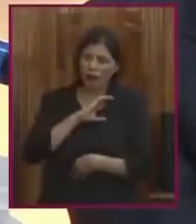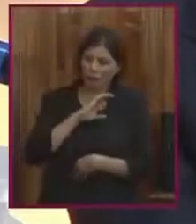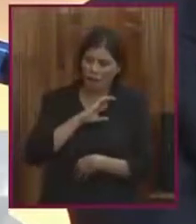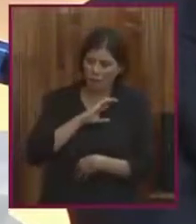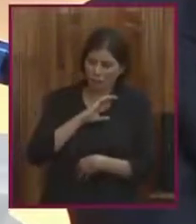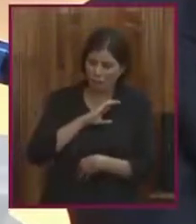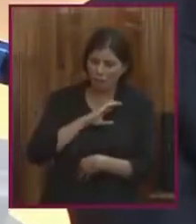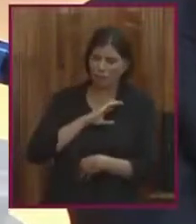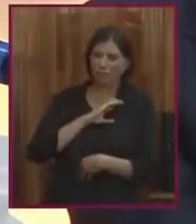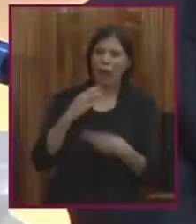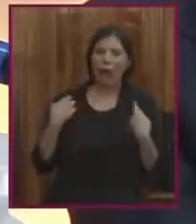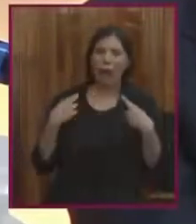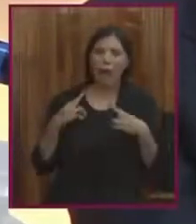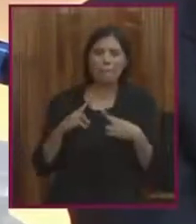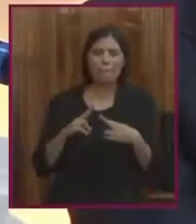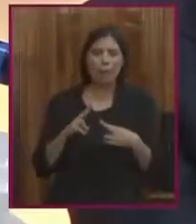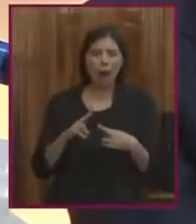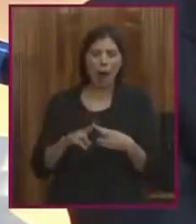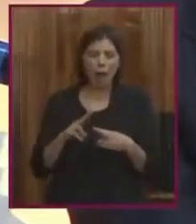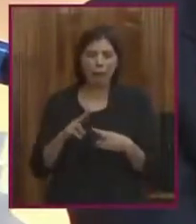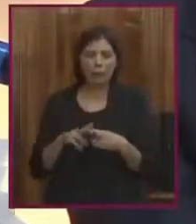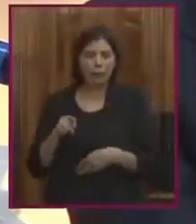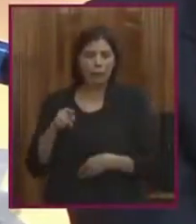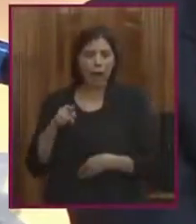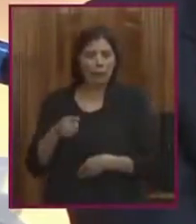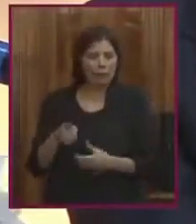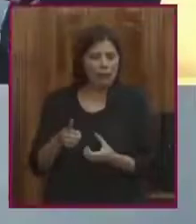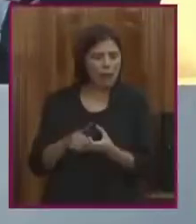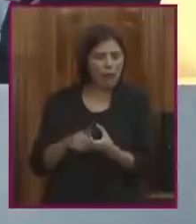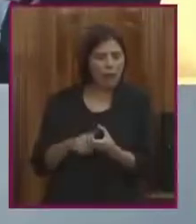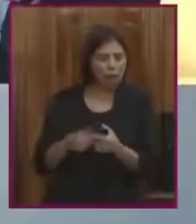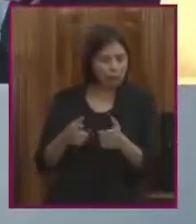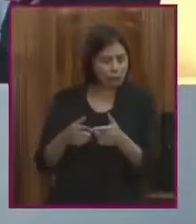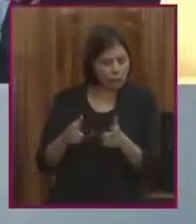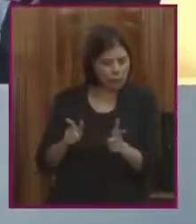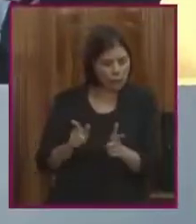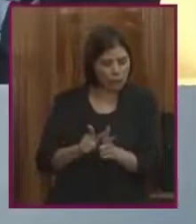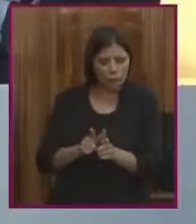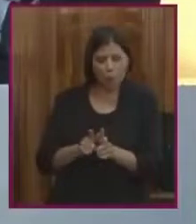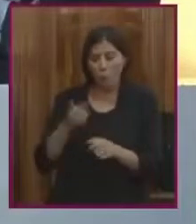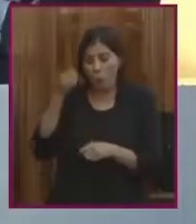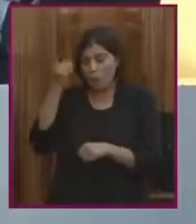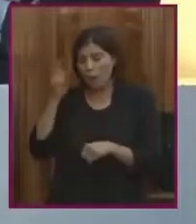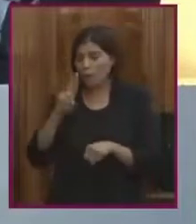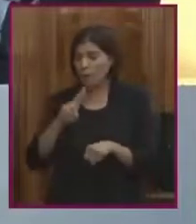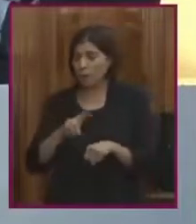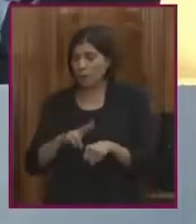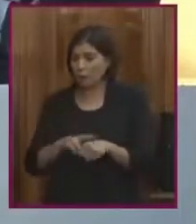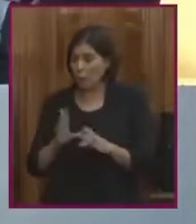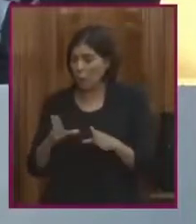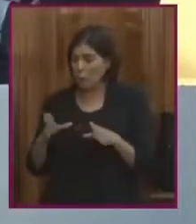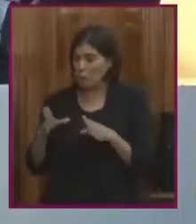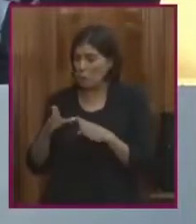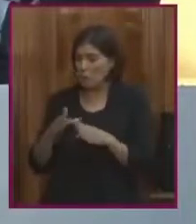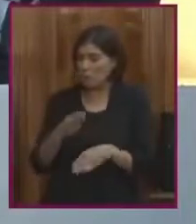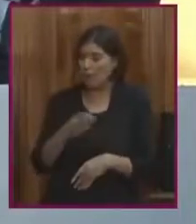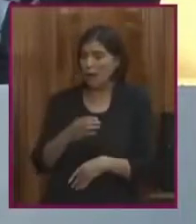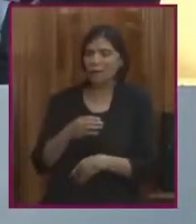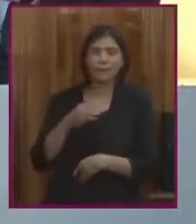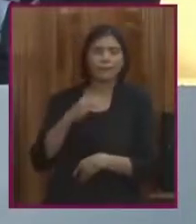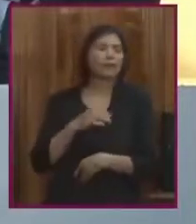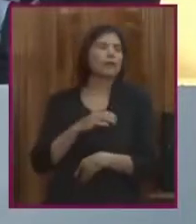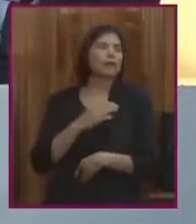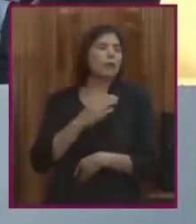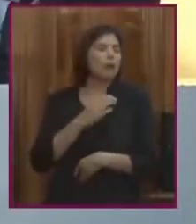frente a grupo, una directora adorada por su comunidad. Sí, yo les digo junto